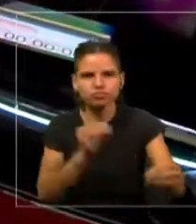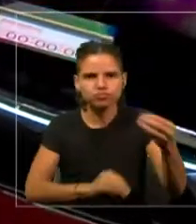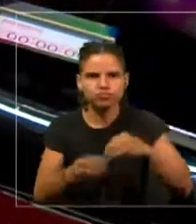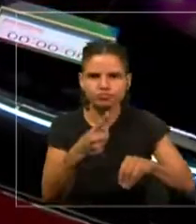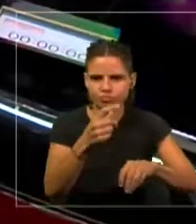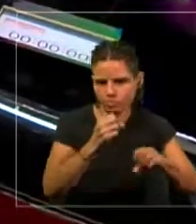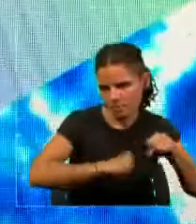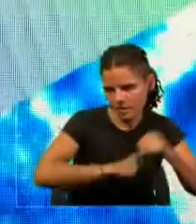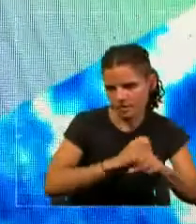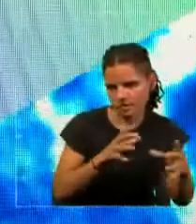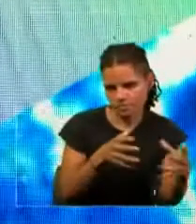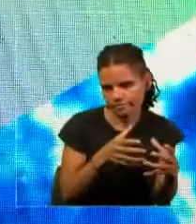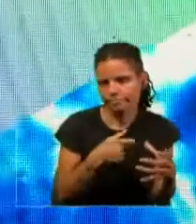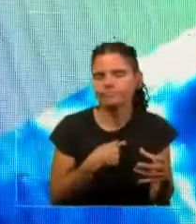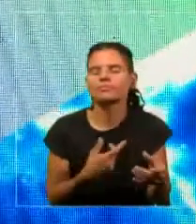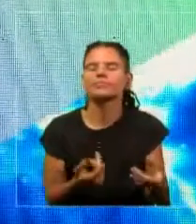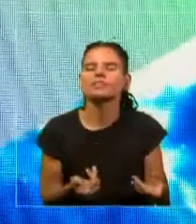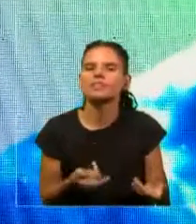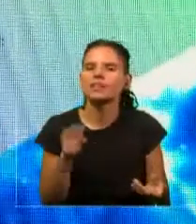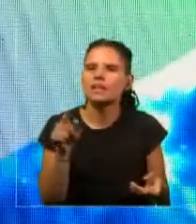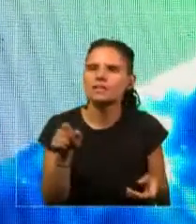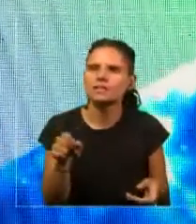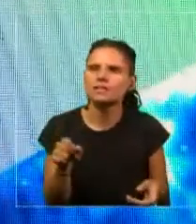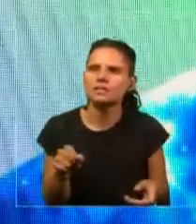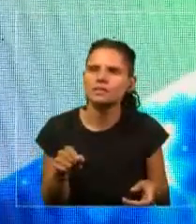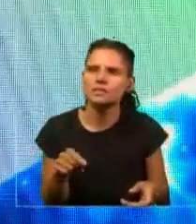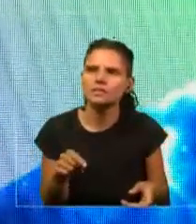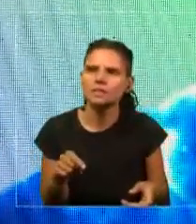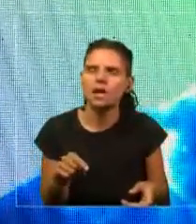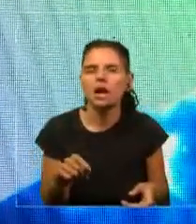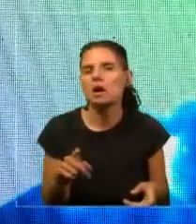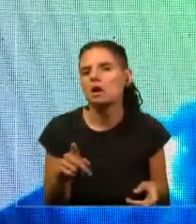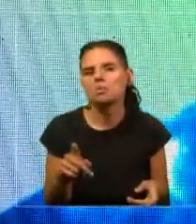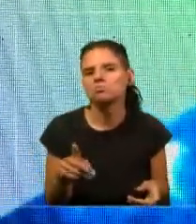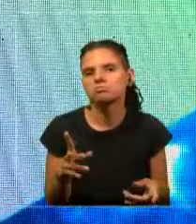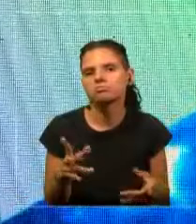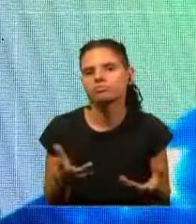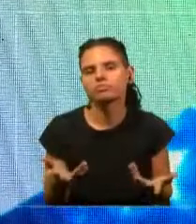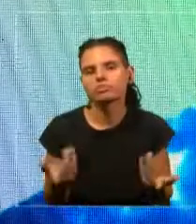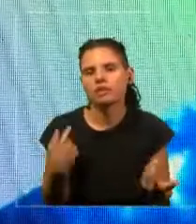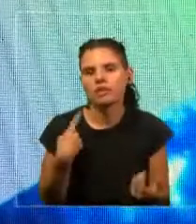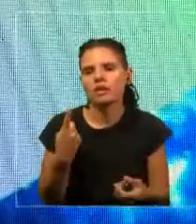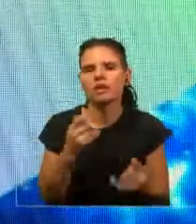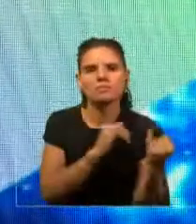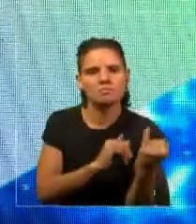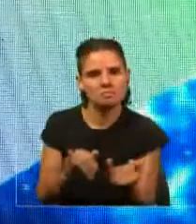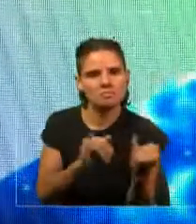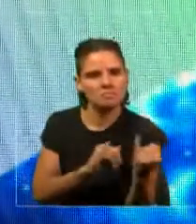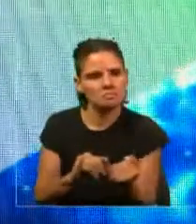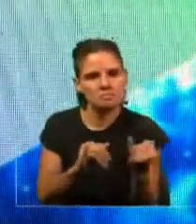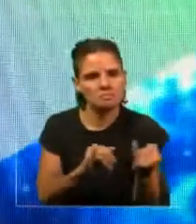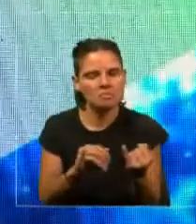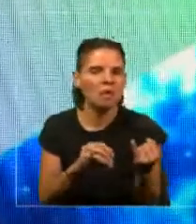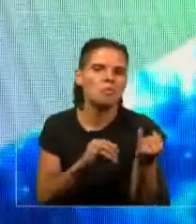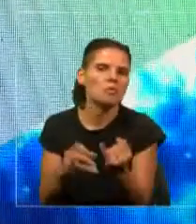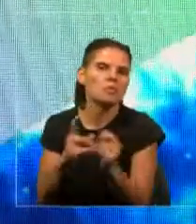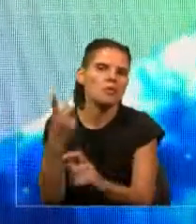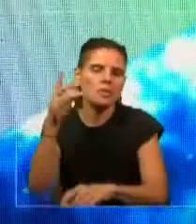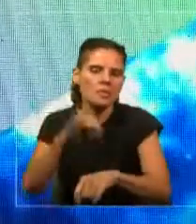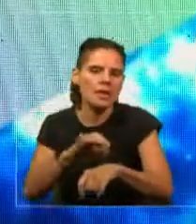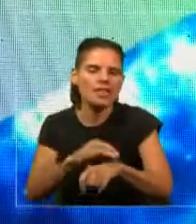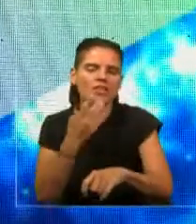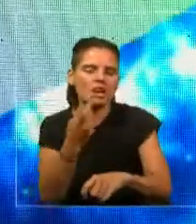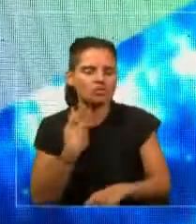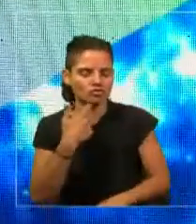2010. Un órgano que era, un órgano informacional para los médicos, absolutamente formidable. Informaba al